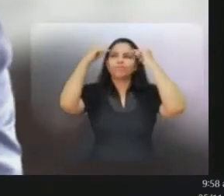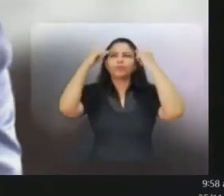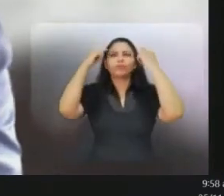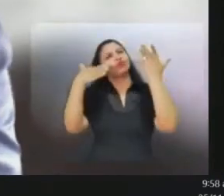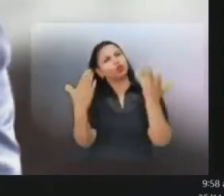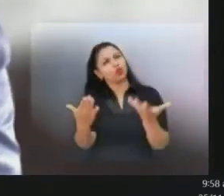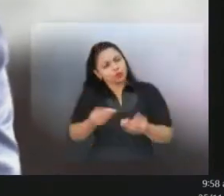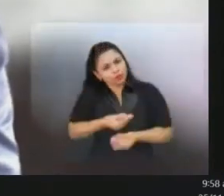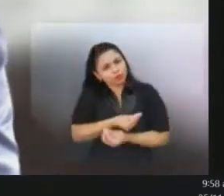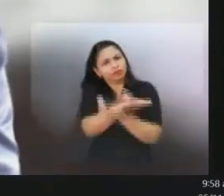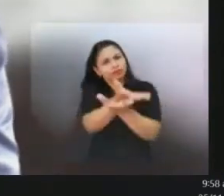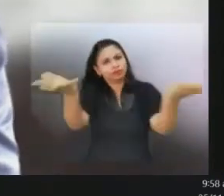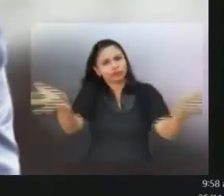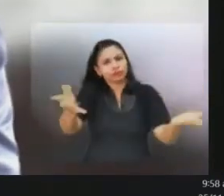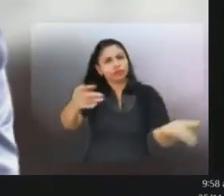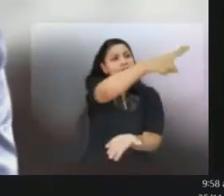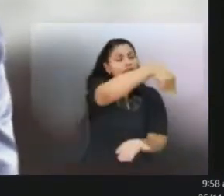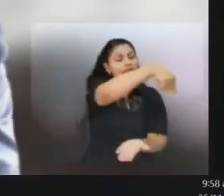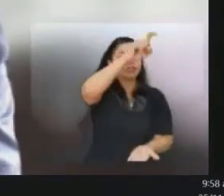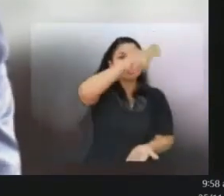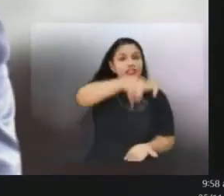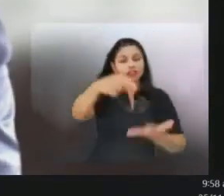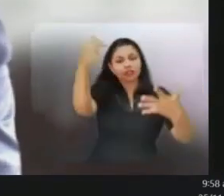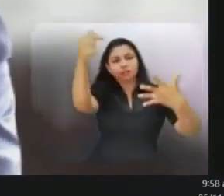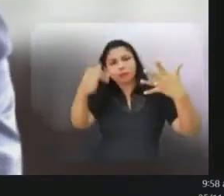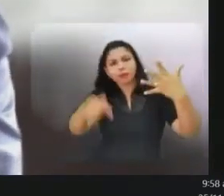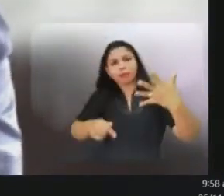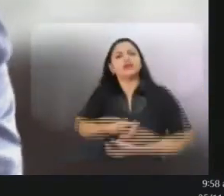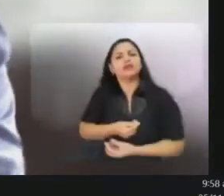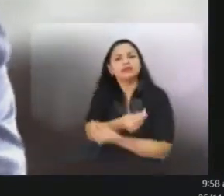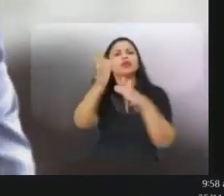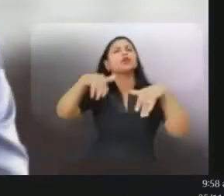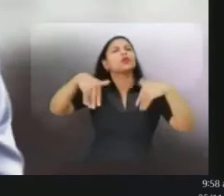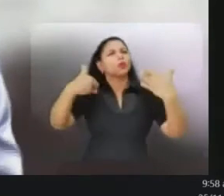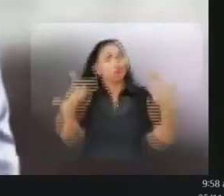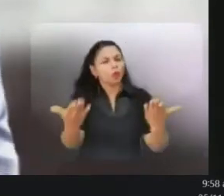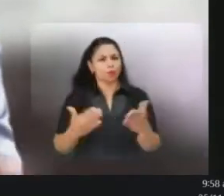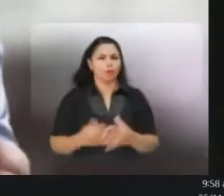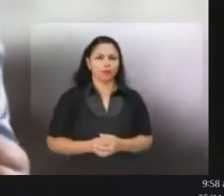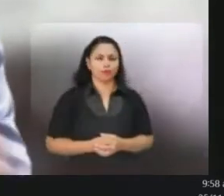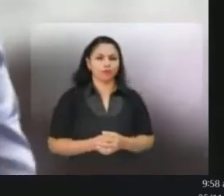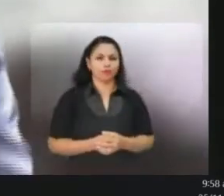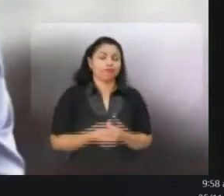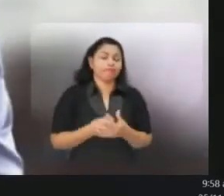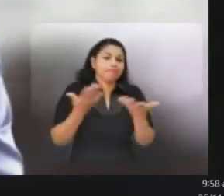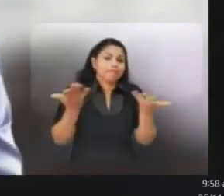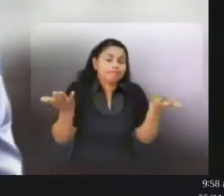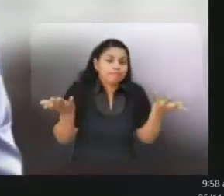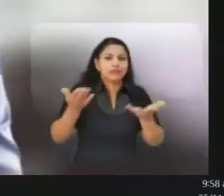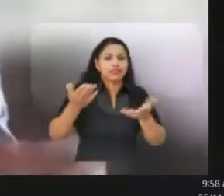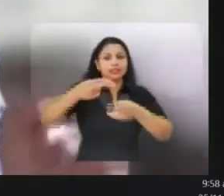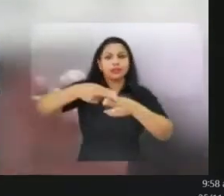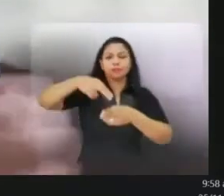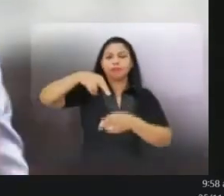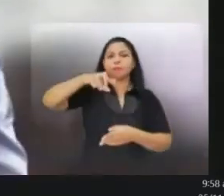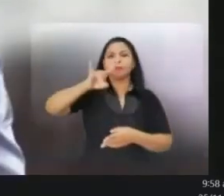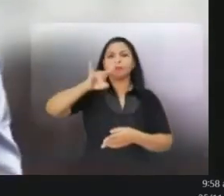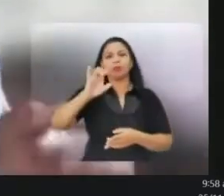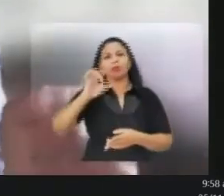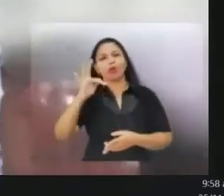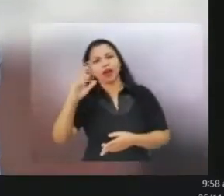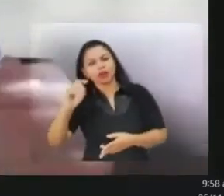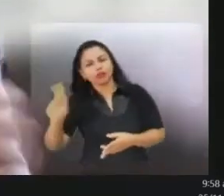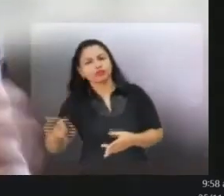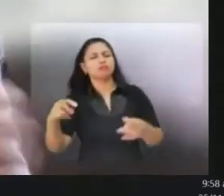alguna de las demandas de las redes privadas que, ya sea en puertos, en parques industriales, en